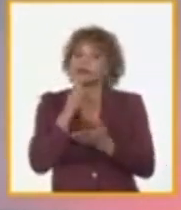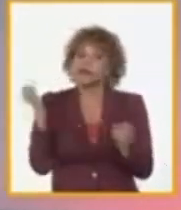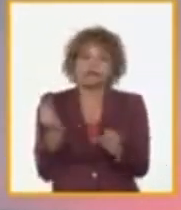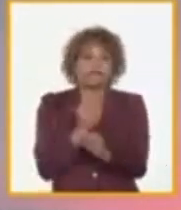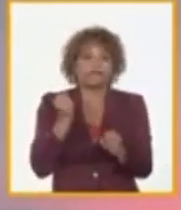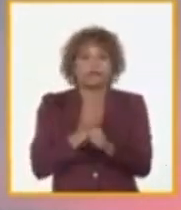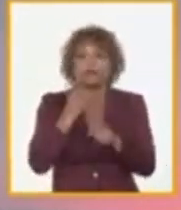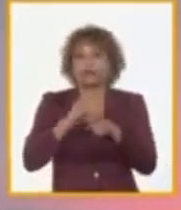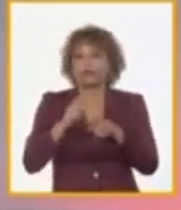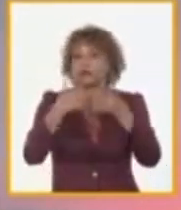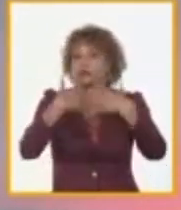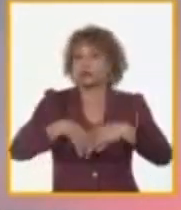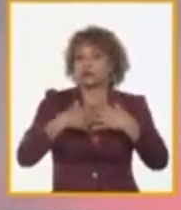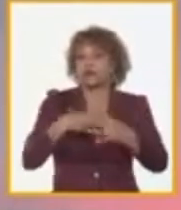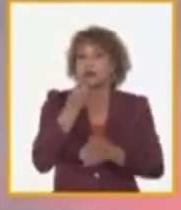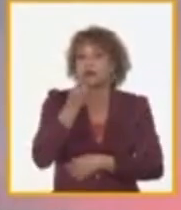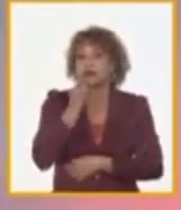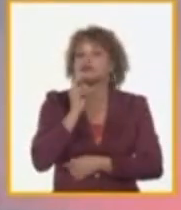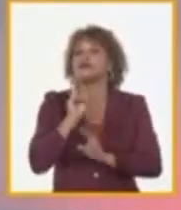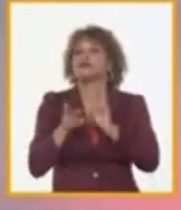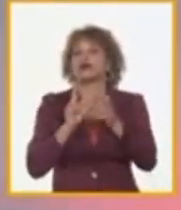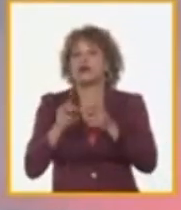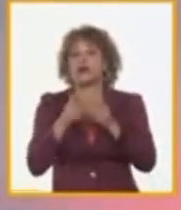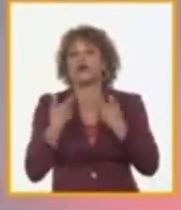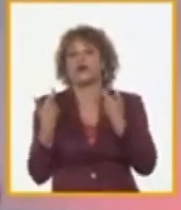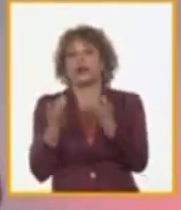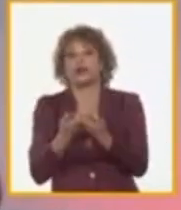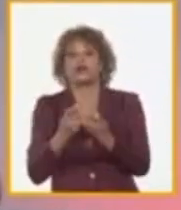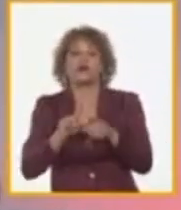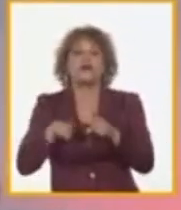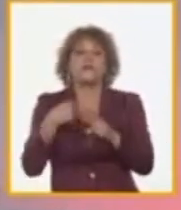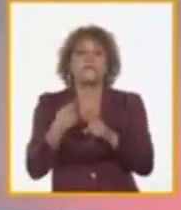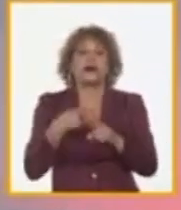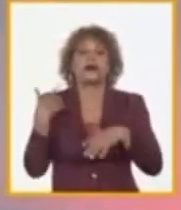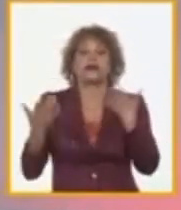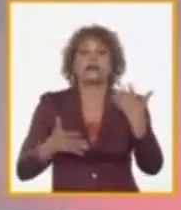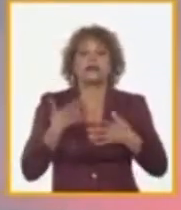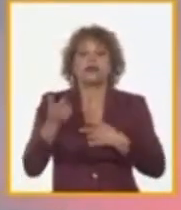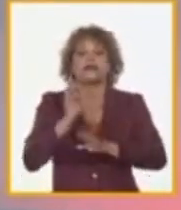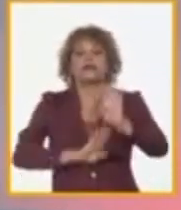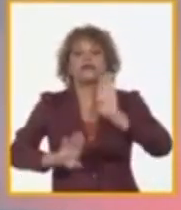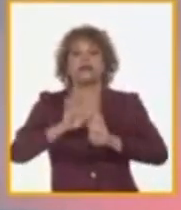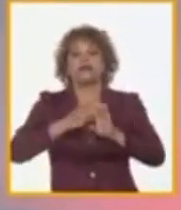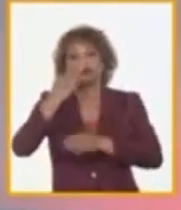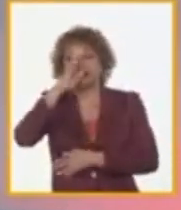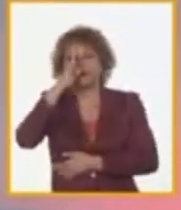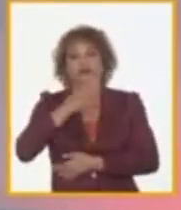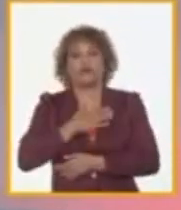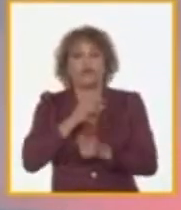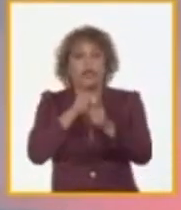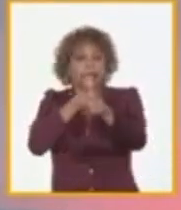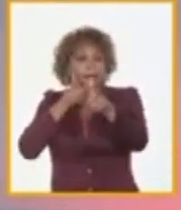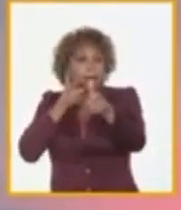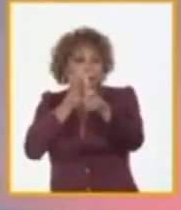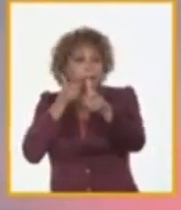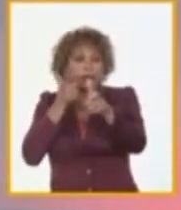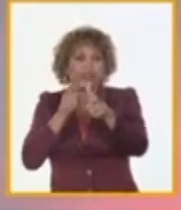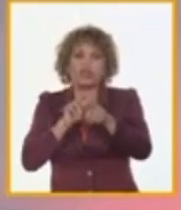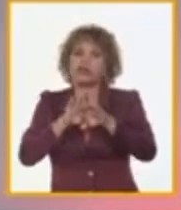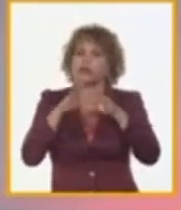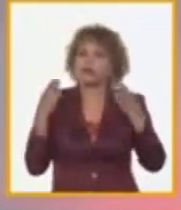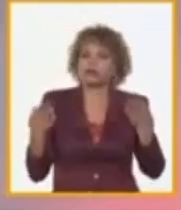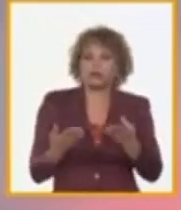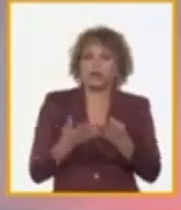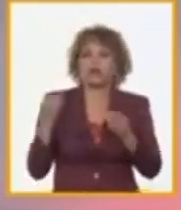en la producción de alimentos que son de las cosas que nos encargó el congreso y también en las actividades relacionadas con la defensa de la patria también en tiro en todo lo que tiene que ver con estas